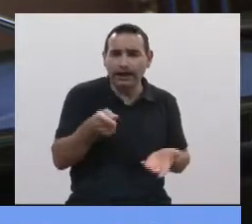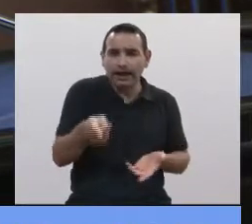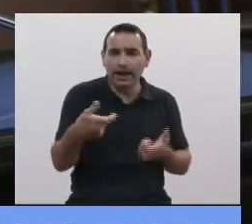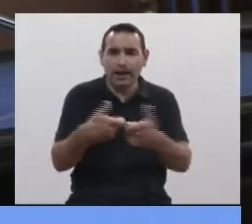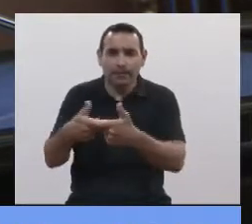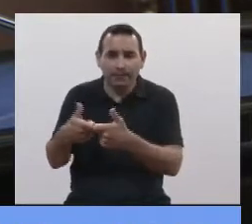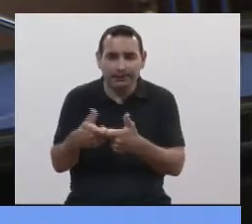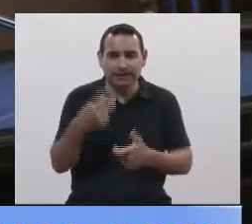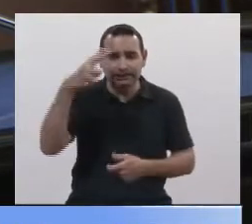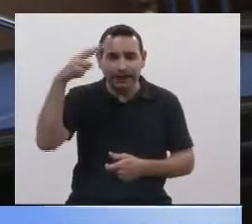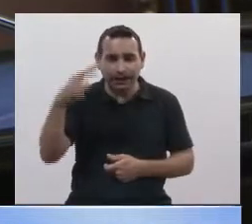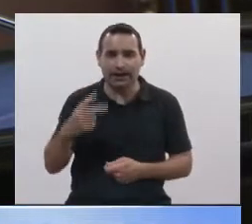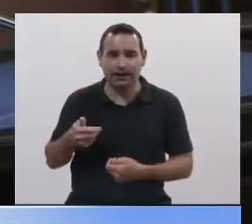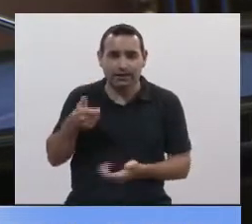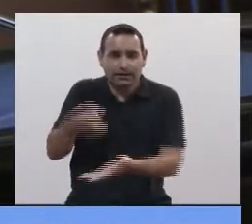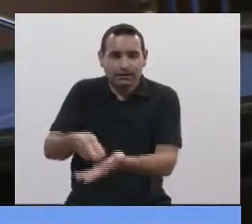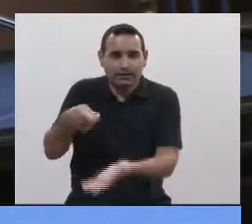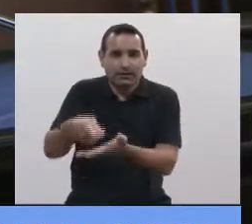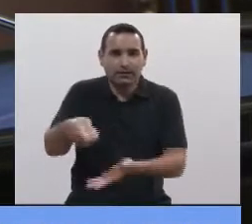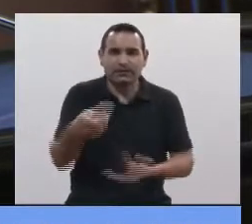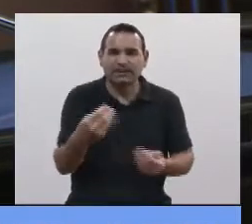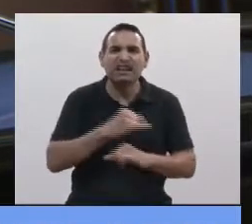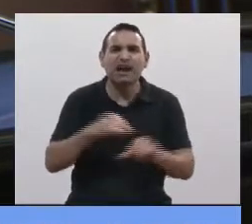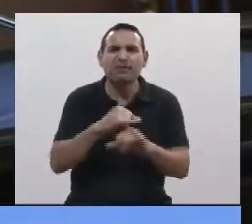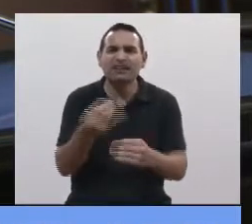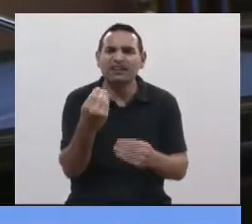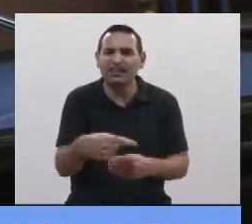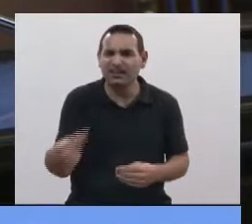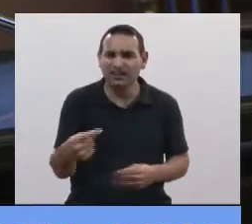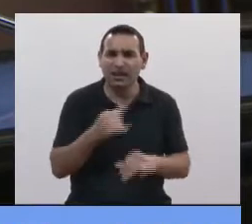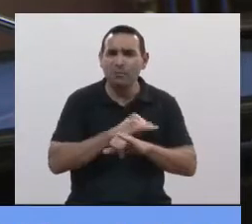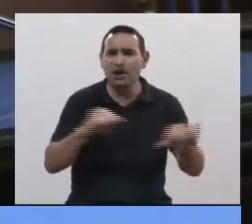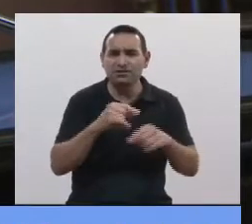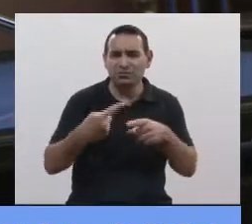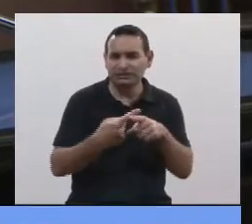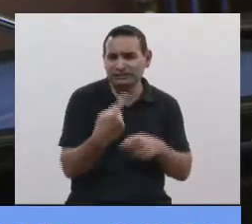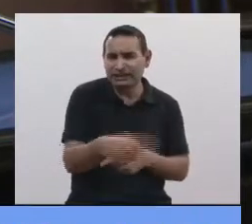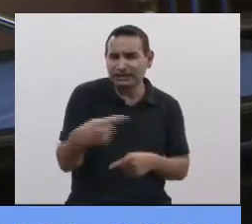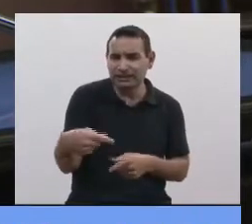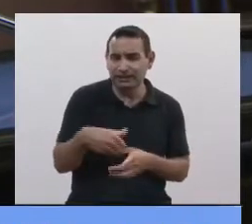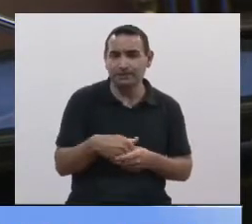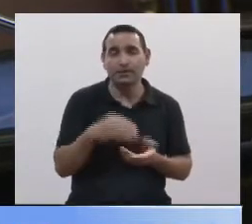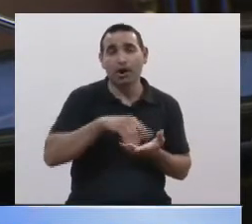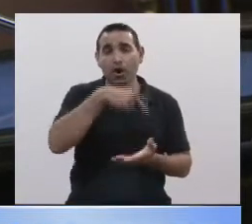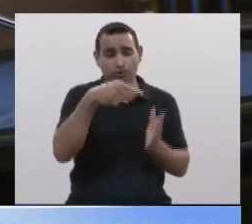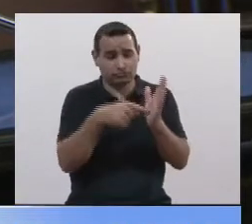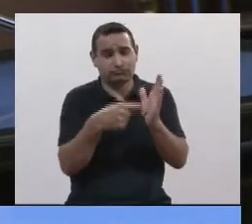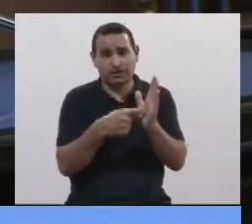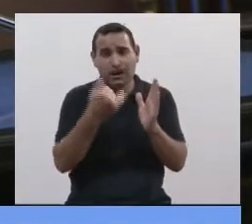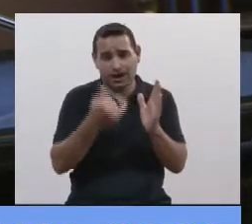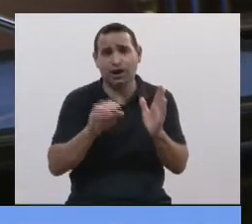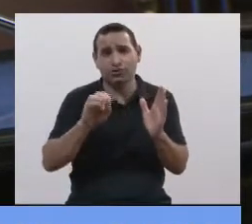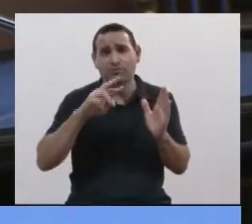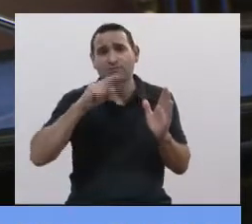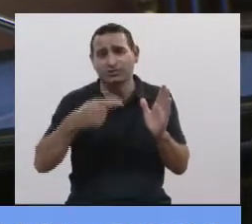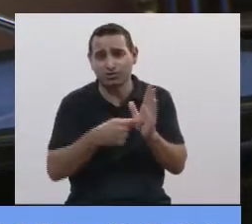¿Qué campaña? ¿La del 21, la del 23? ¿Qué van a hacer con esto? Otro artículo con nombre y apellido. Y